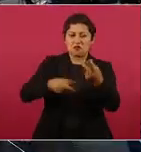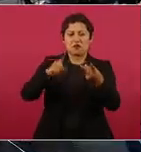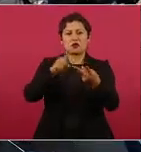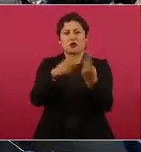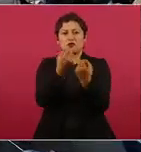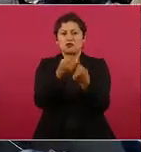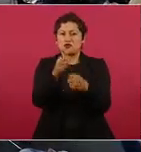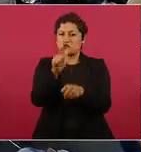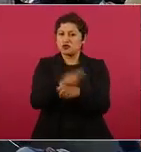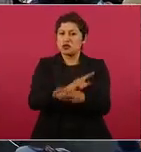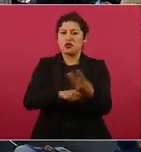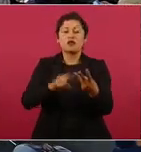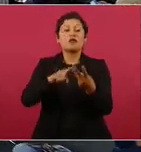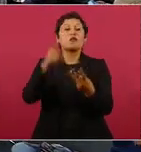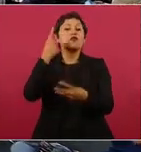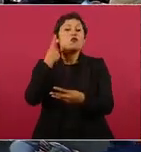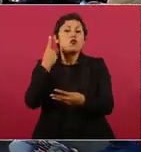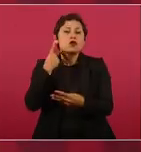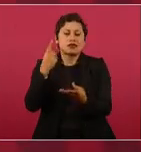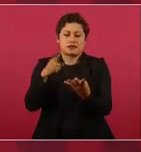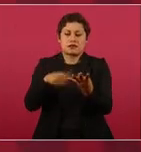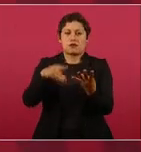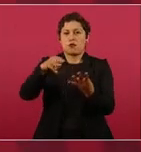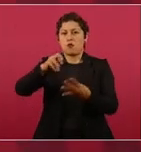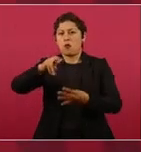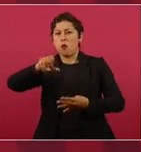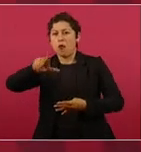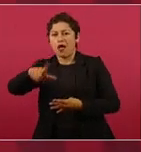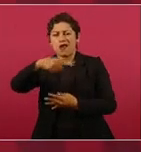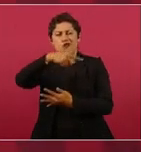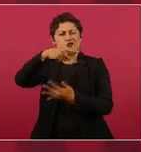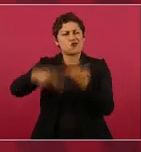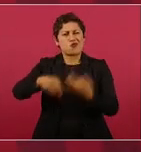político, con lo moral, con todo.